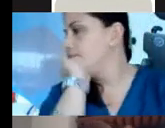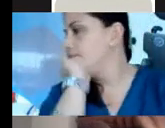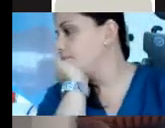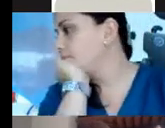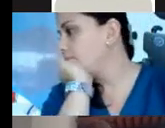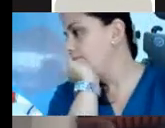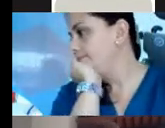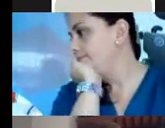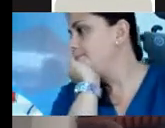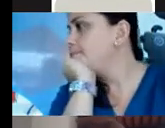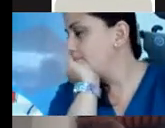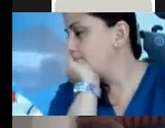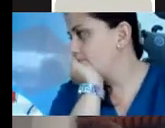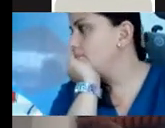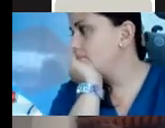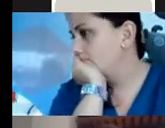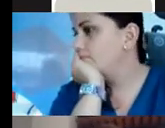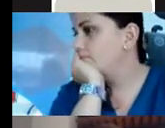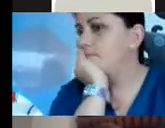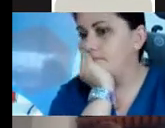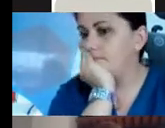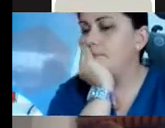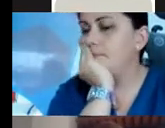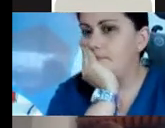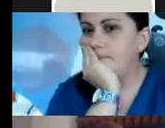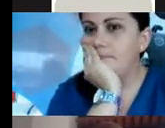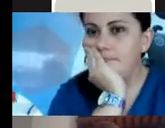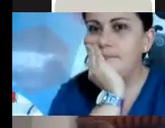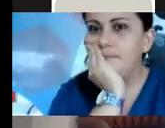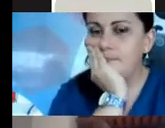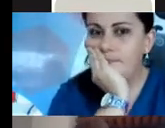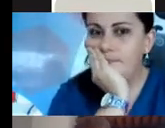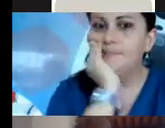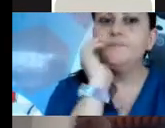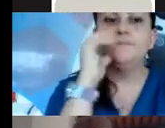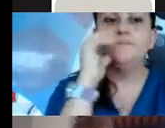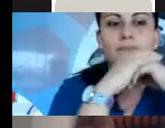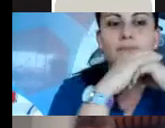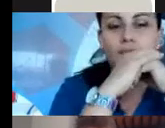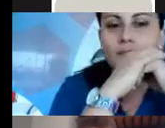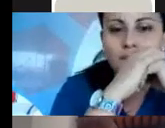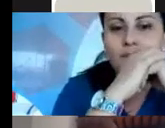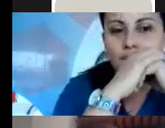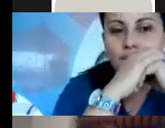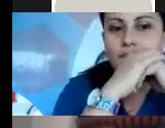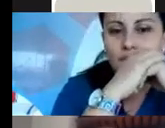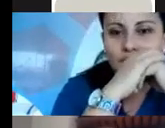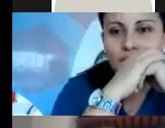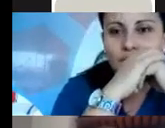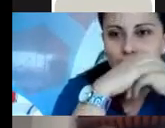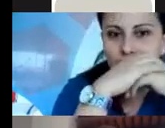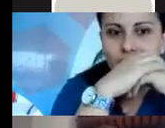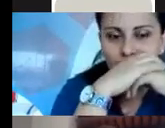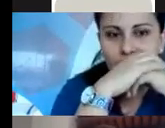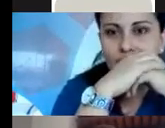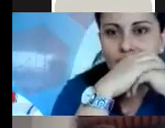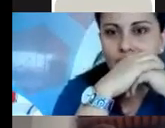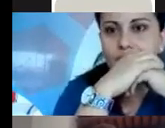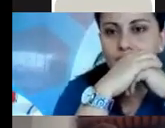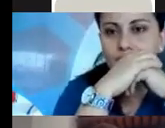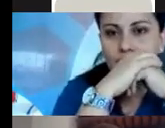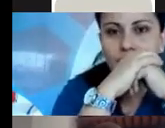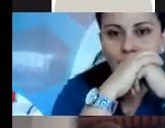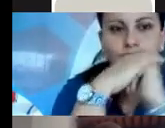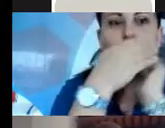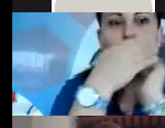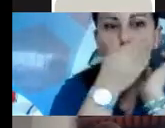también, bueno, no tengo la diapositiva, pero la forma del pad tiene que ser a la medida del sujeto. No puedo usar una medida grande